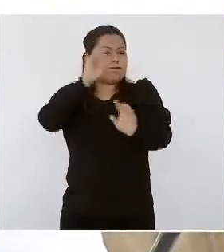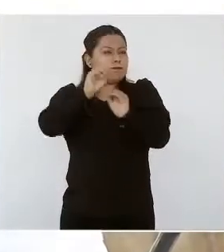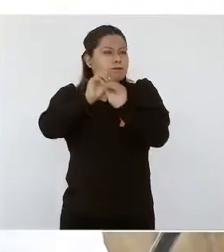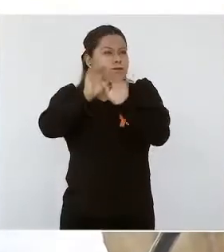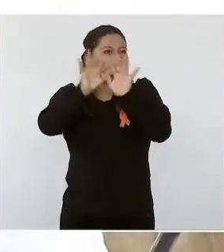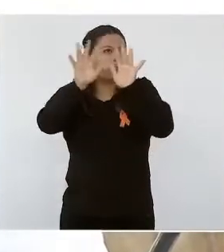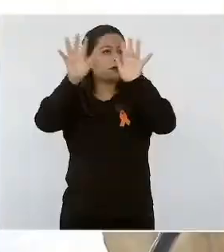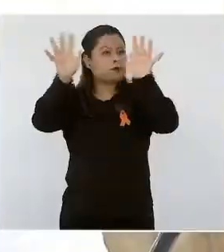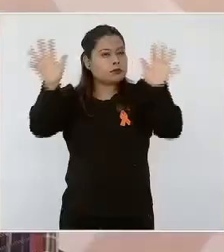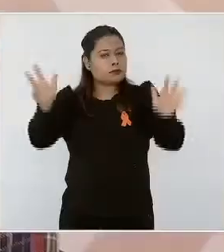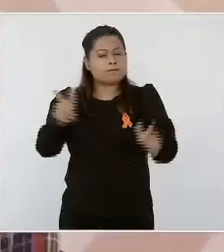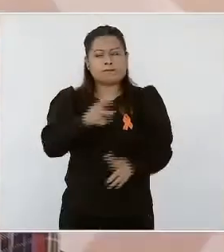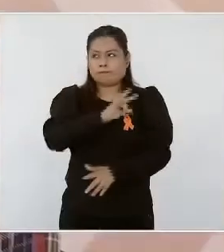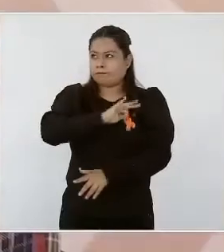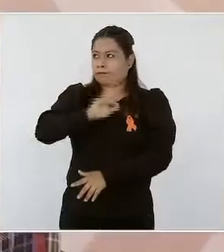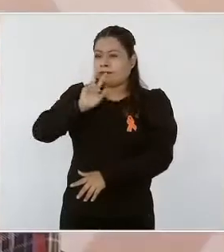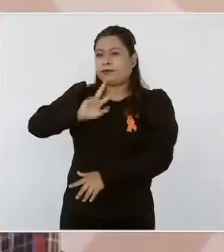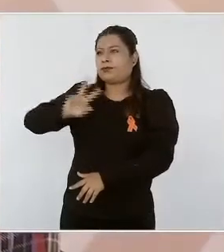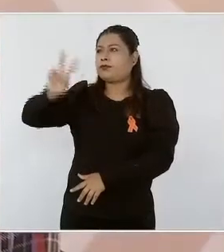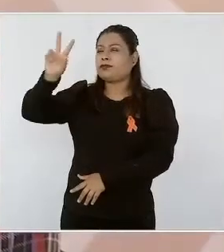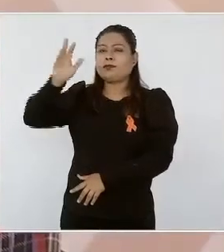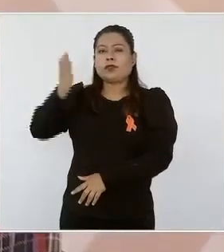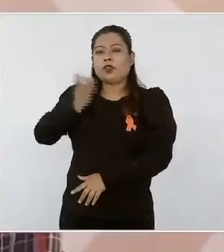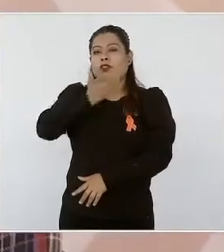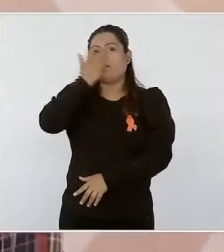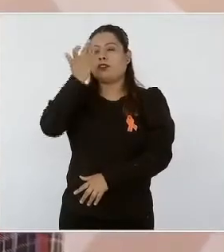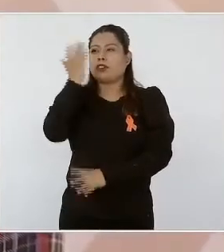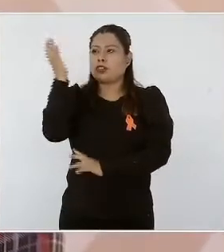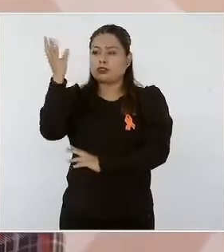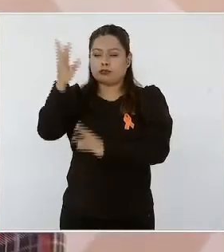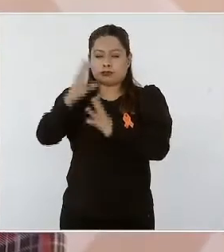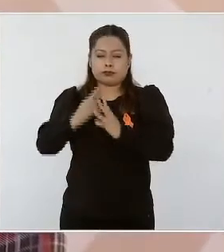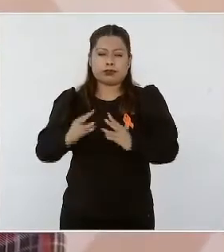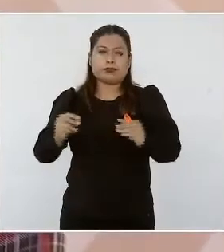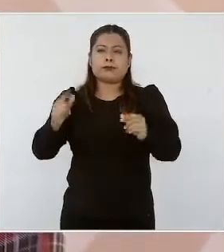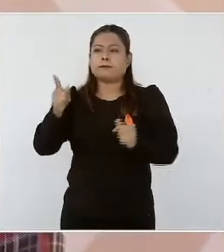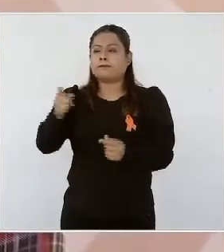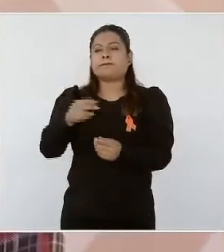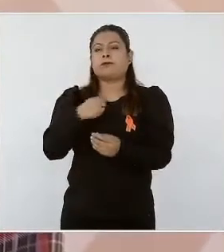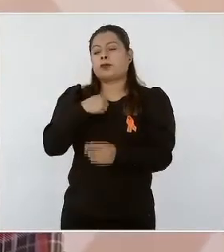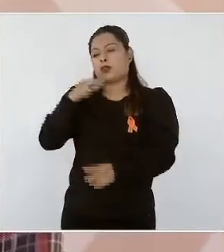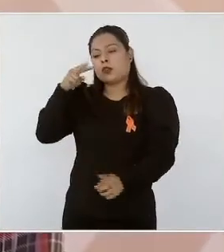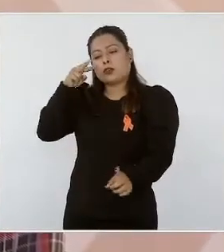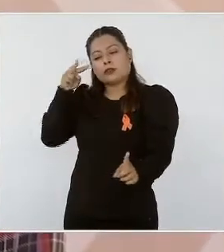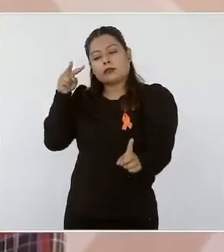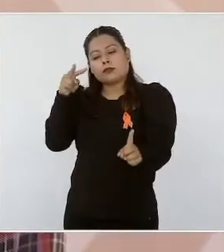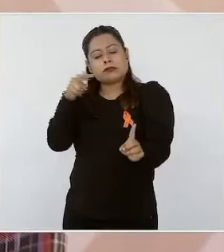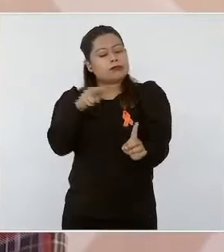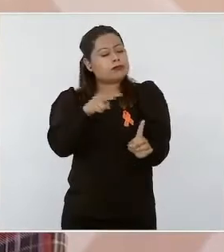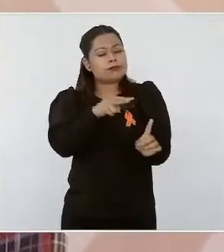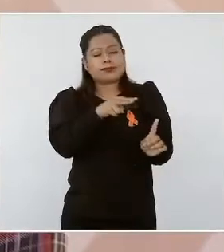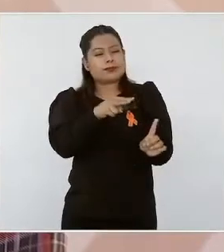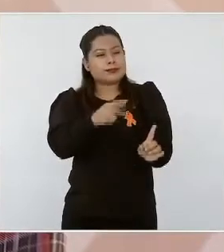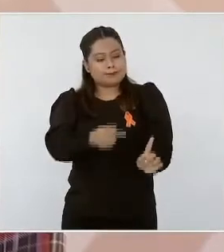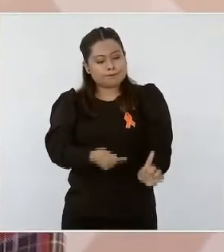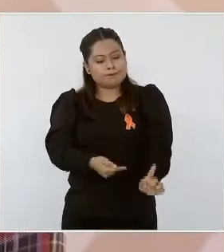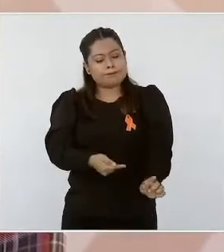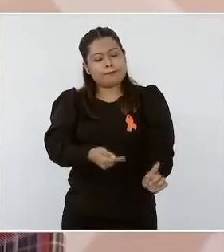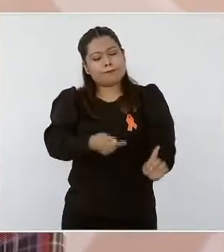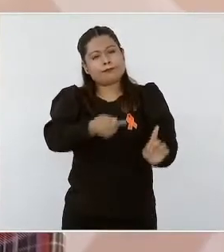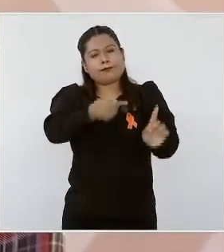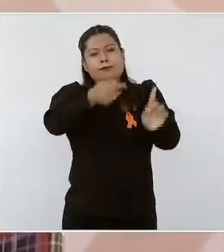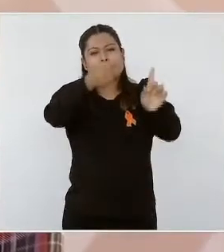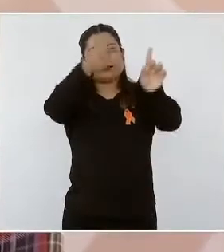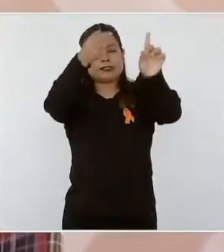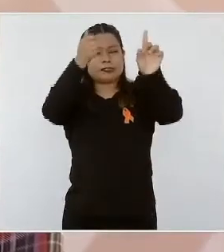claridad. Flor del atardecer, en ningún momento te pierdo de mi vista. He crecido contigo y